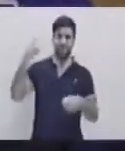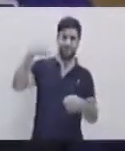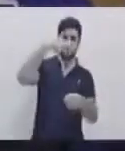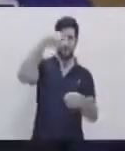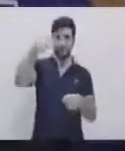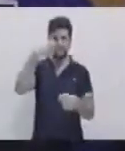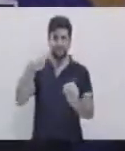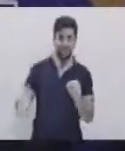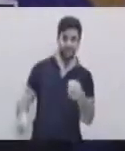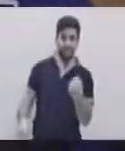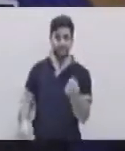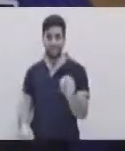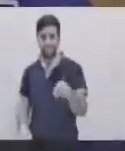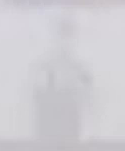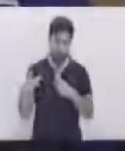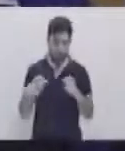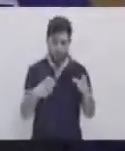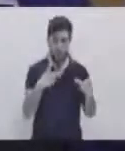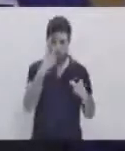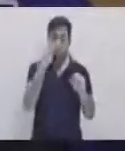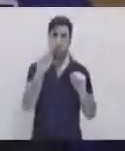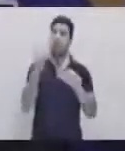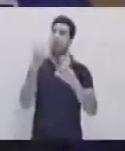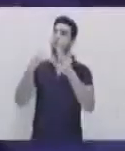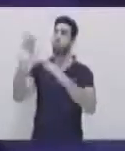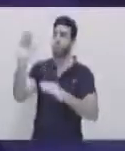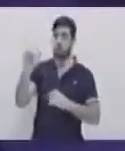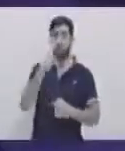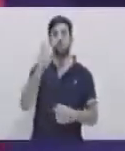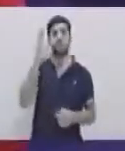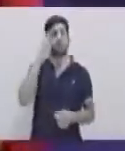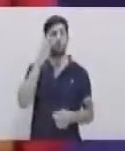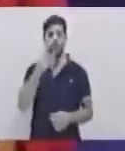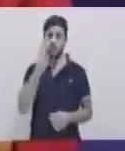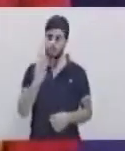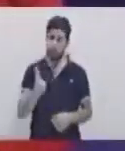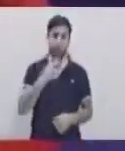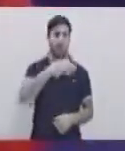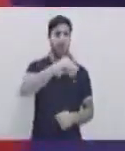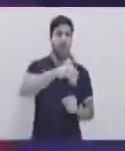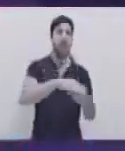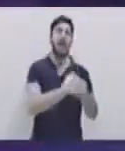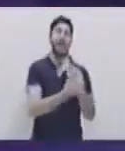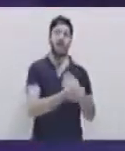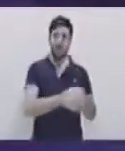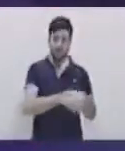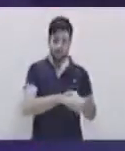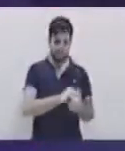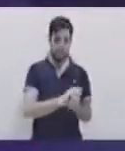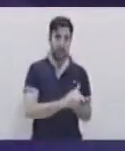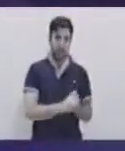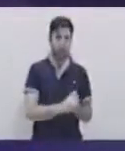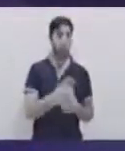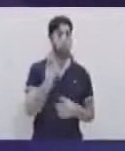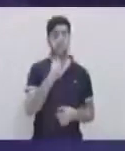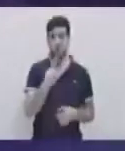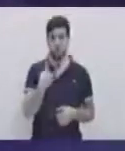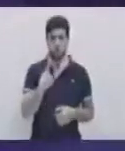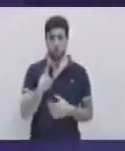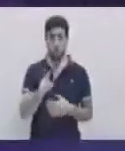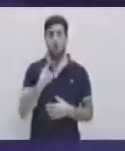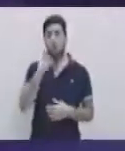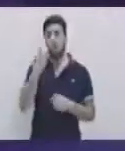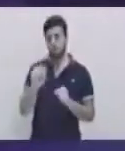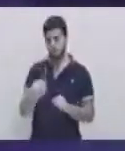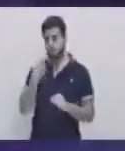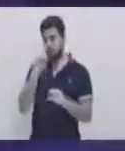y muchas más personas. No se te olvide lavarte las manos frecuentemente con agua y jabón y